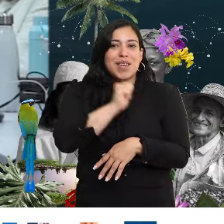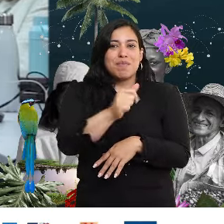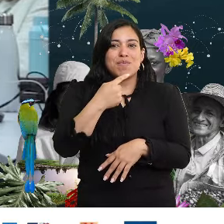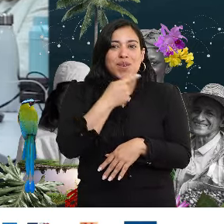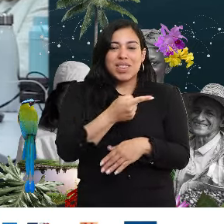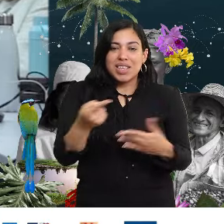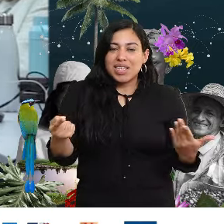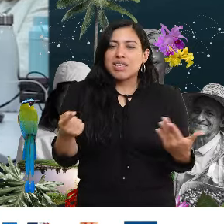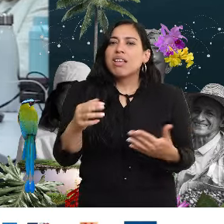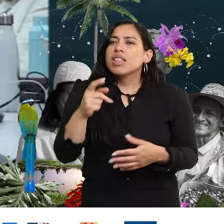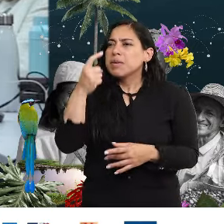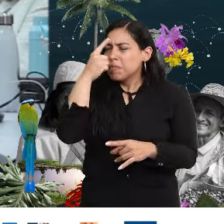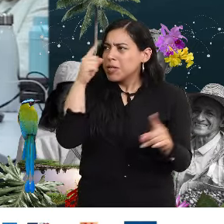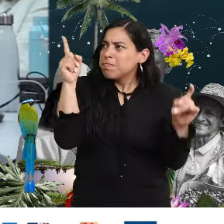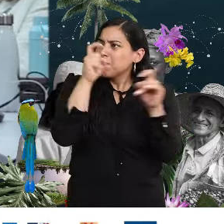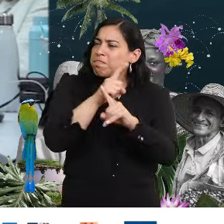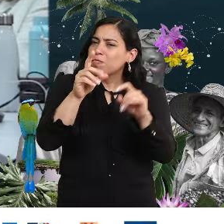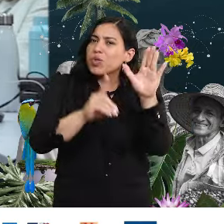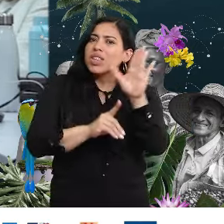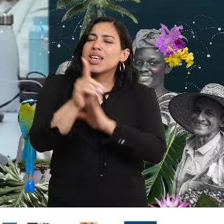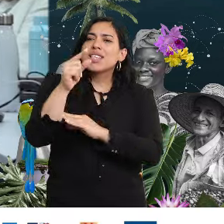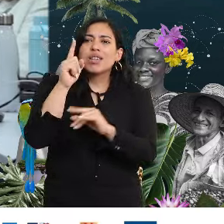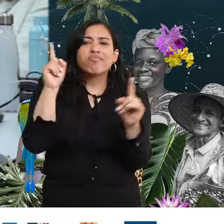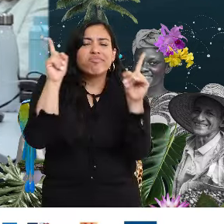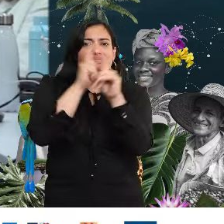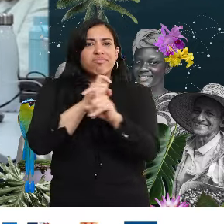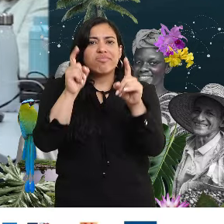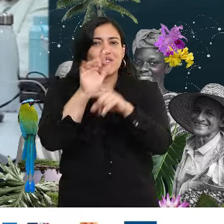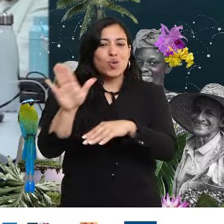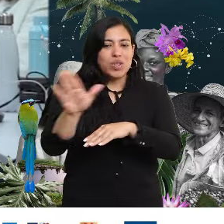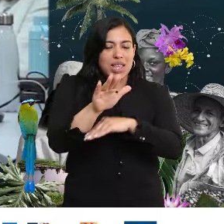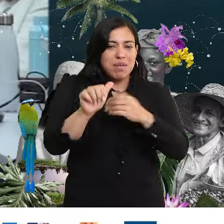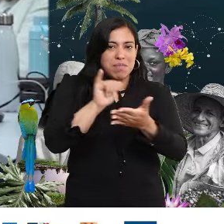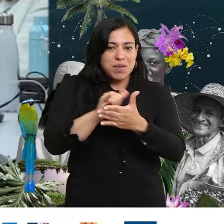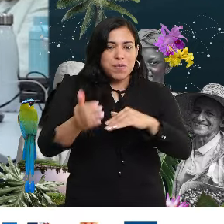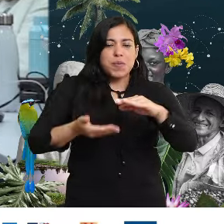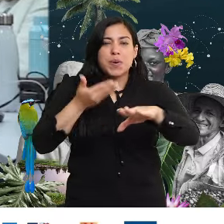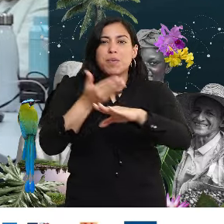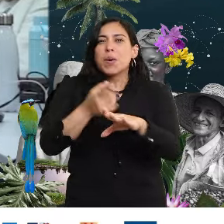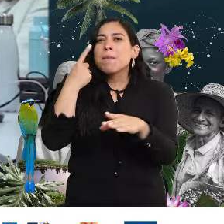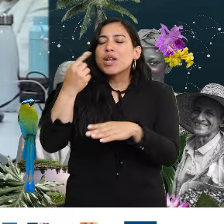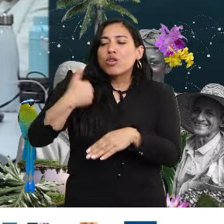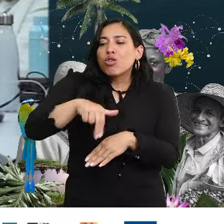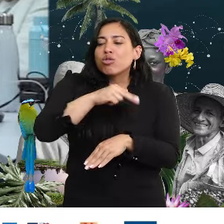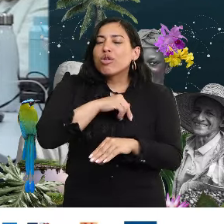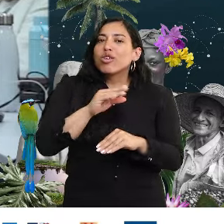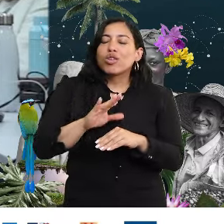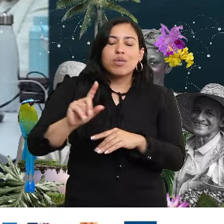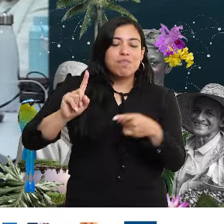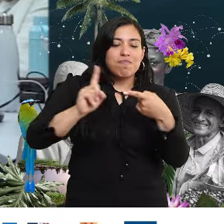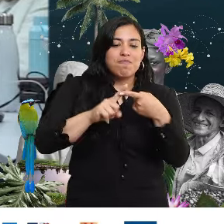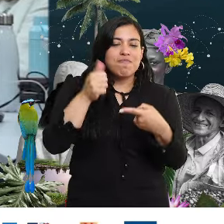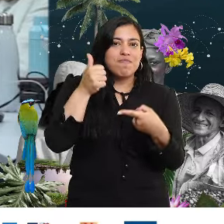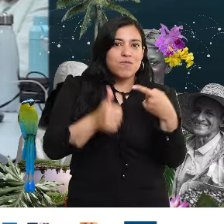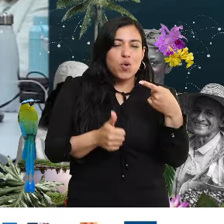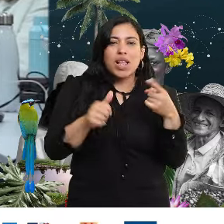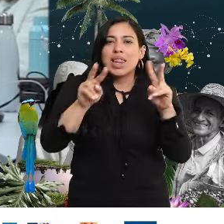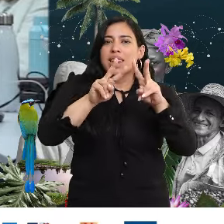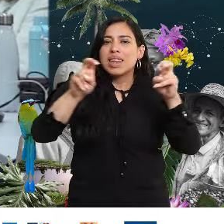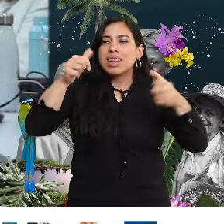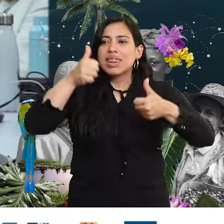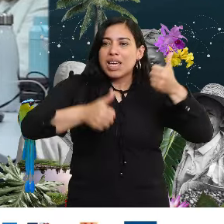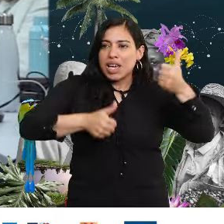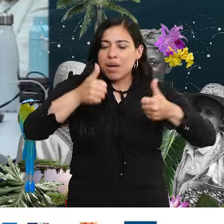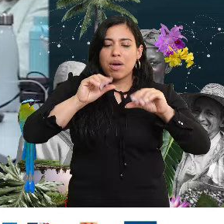debemos repensar ese desarrollo tal y como se ha dado, como usted lo plantea, y para eso requerimos en primer lugar un tema